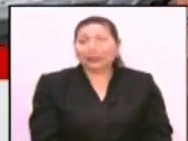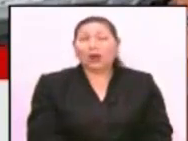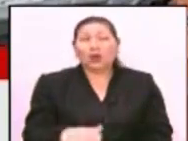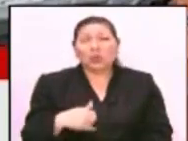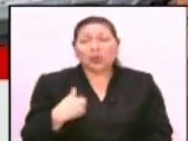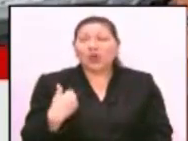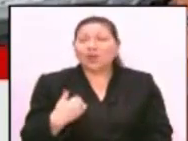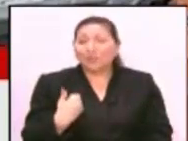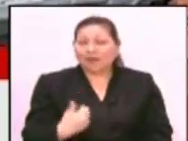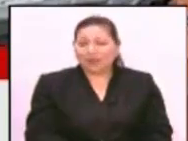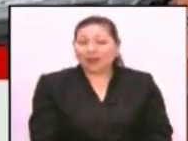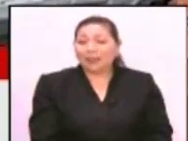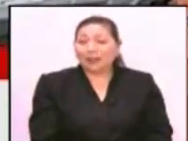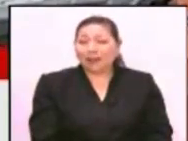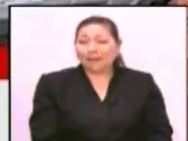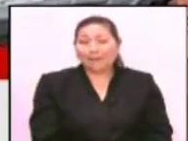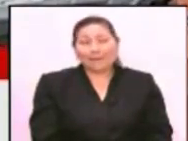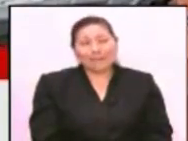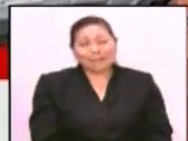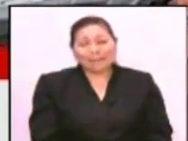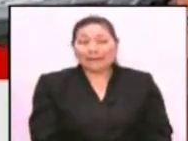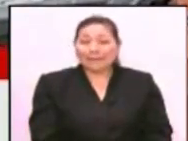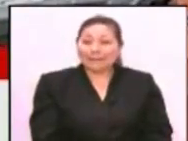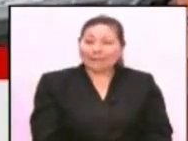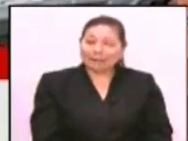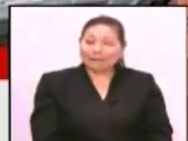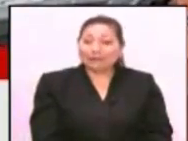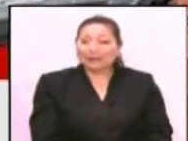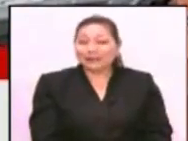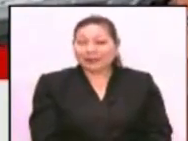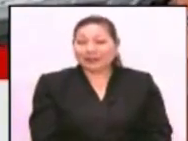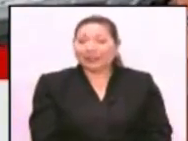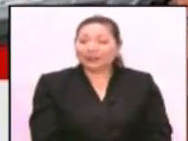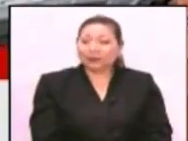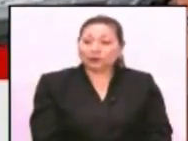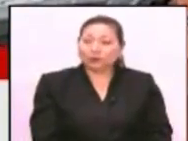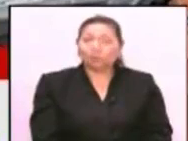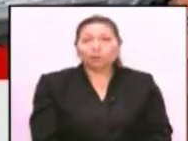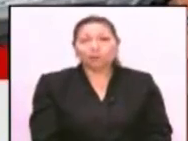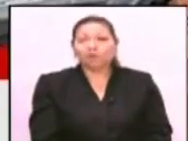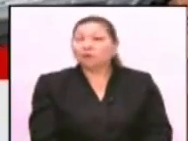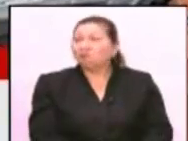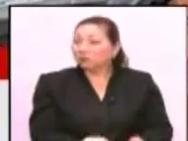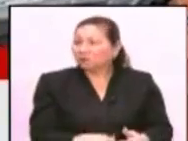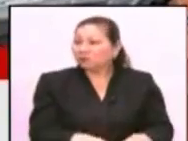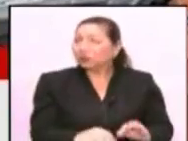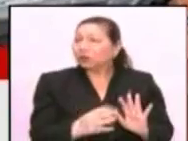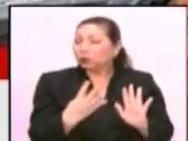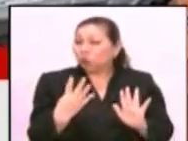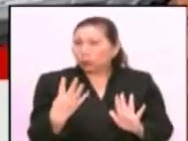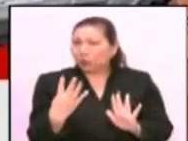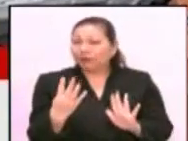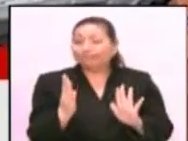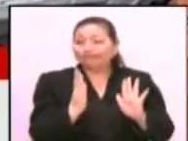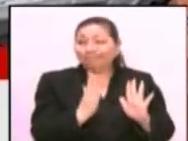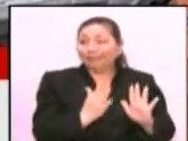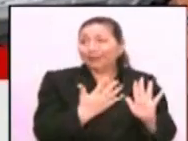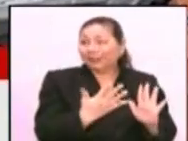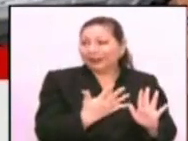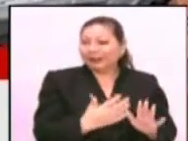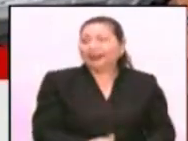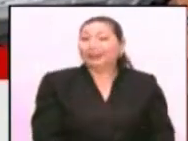joven. Pasemos, por favor. Bueno, esto ya por un tema de criminología está fundamentado, 9 de cada 10 internos